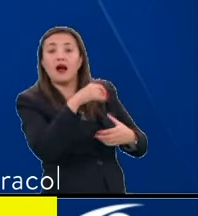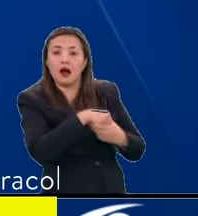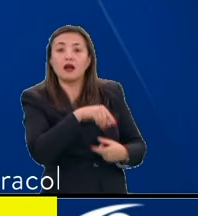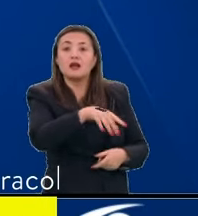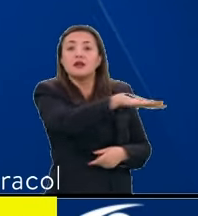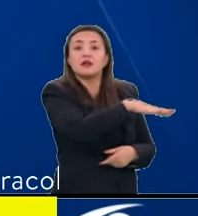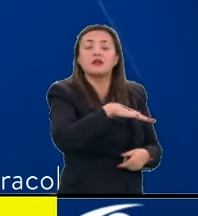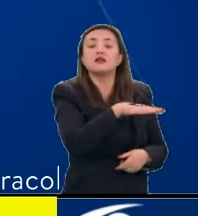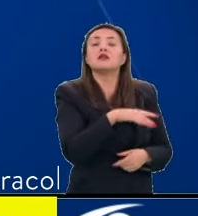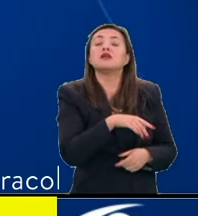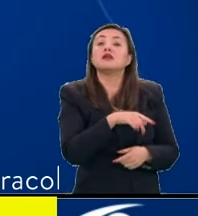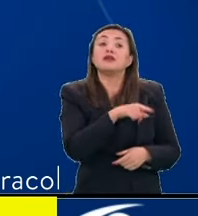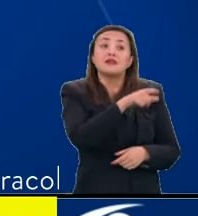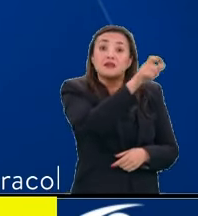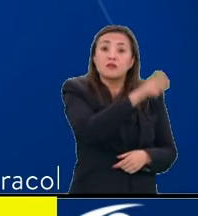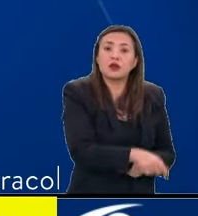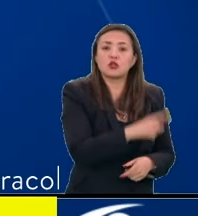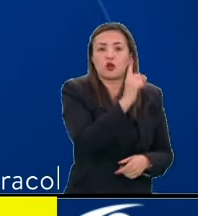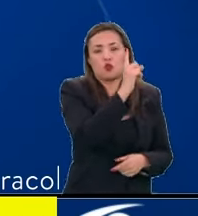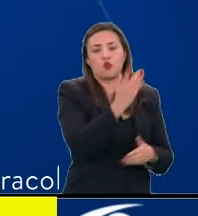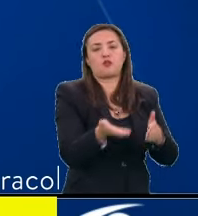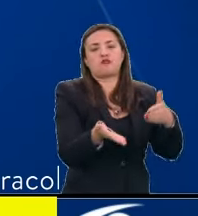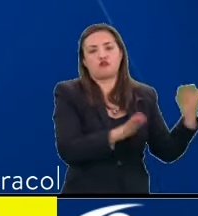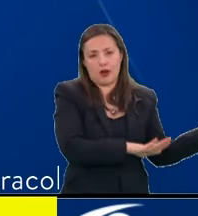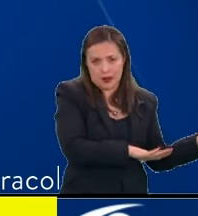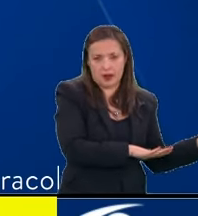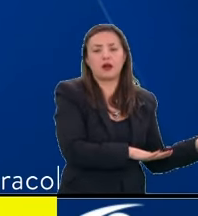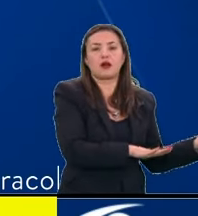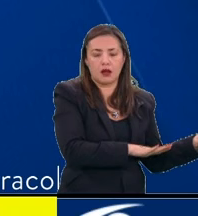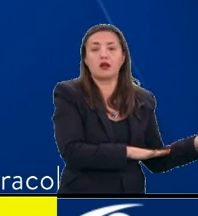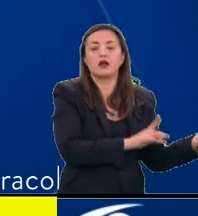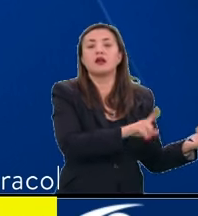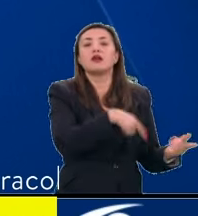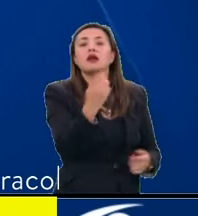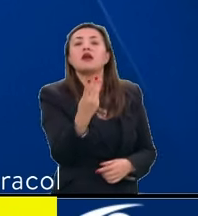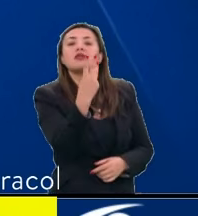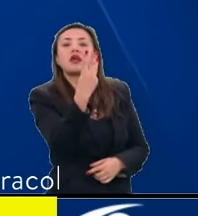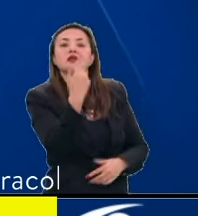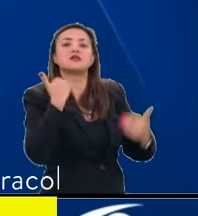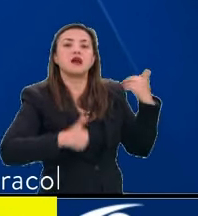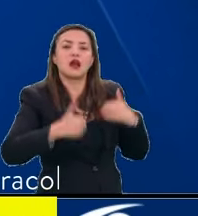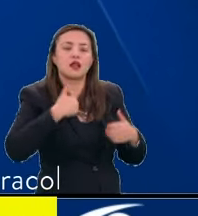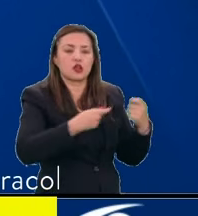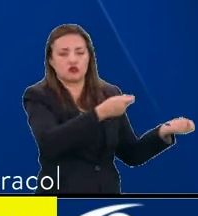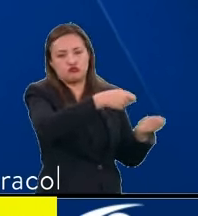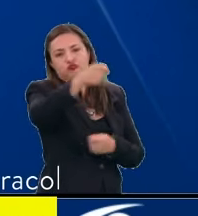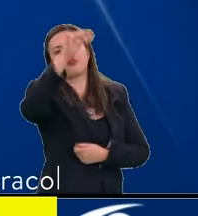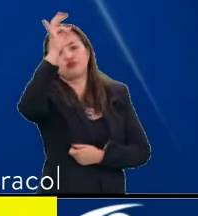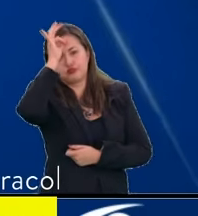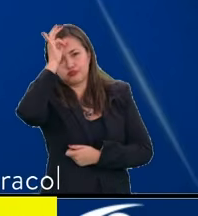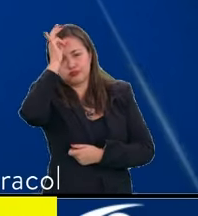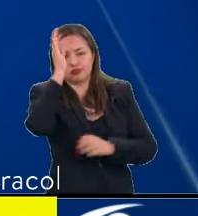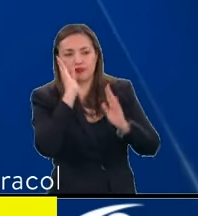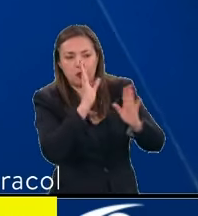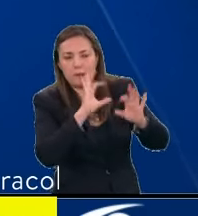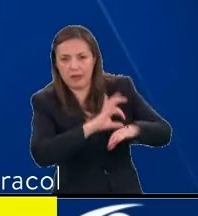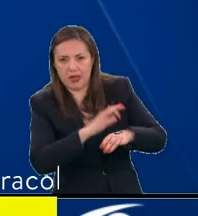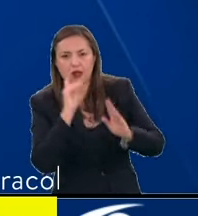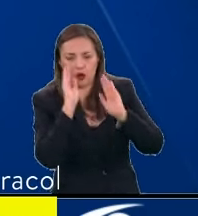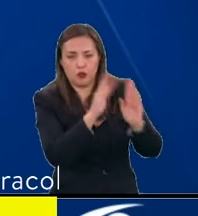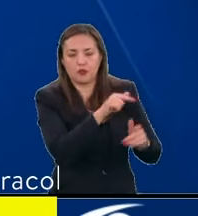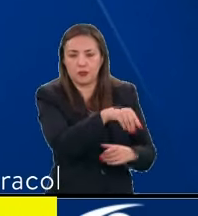una de las personas murió y hay tres hombres que están heridos y reciben atención en un centro